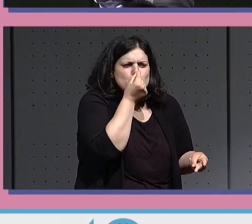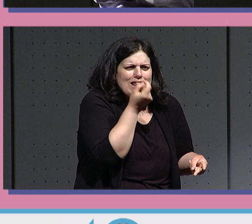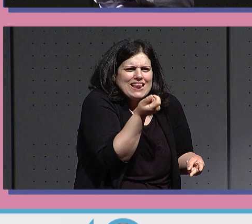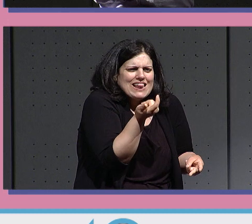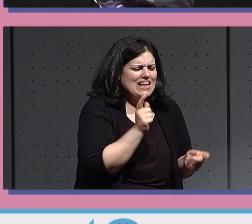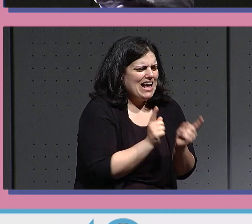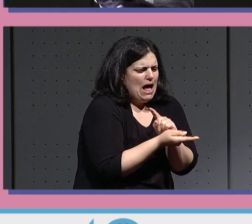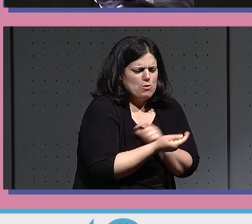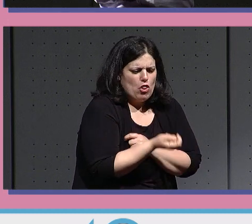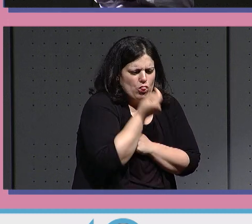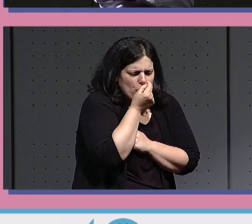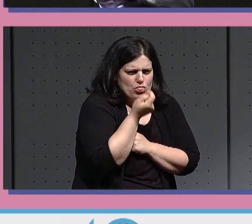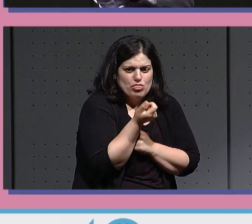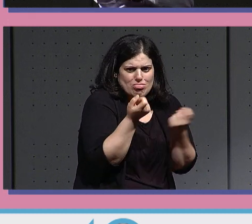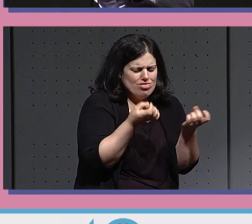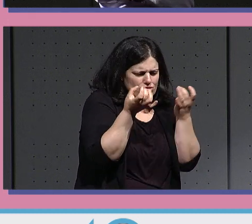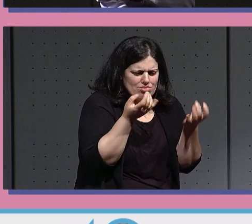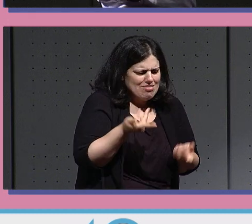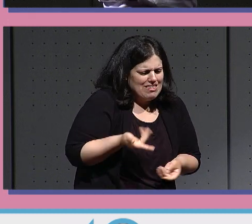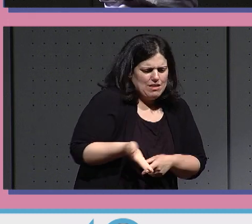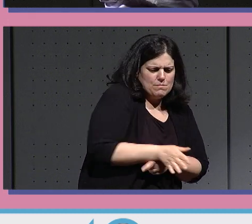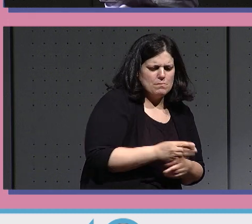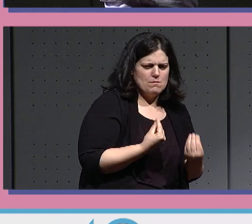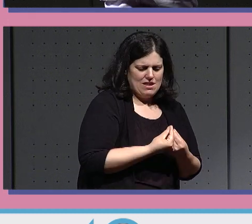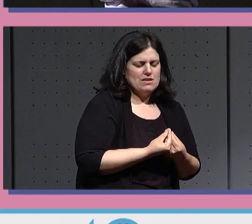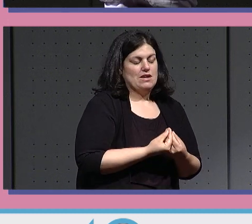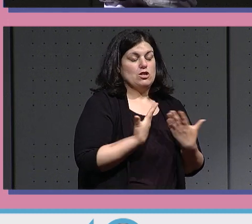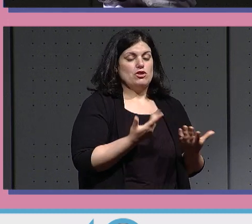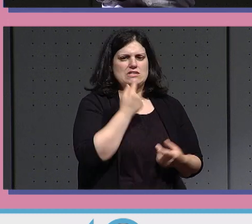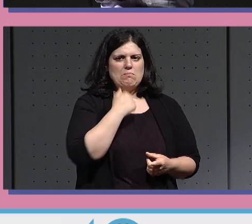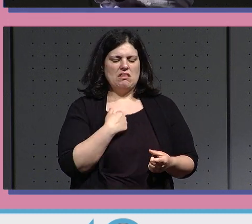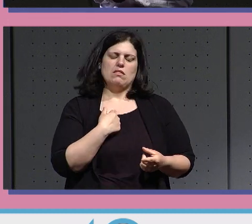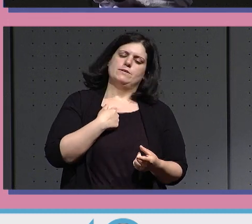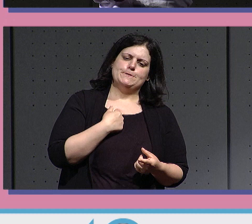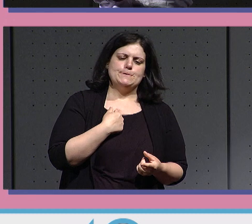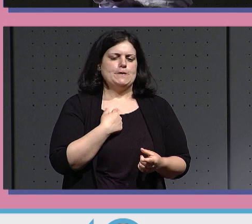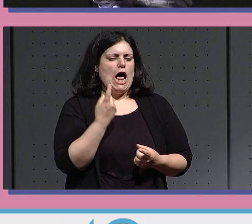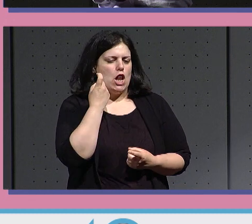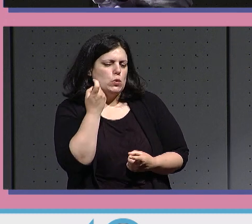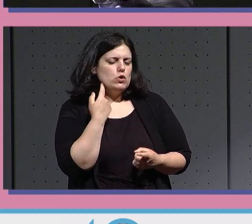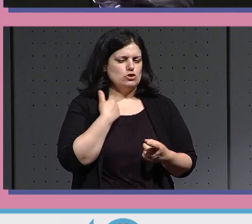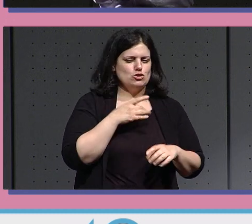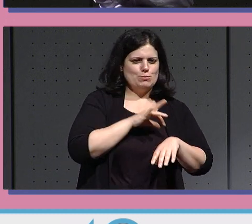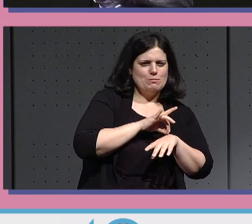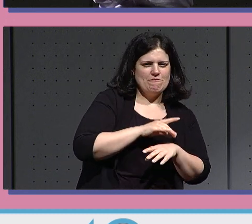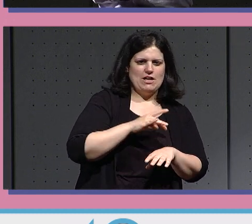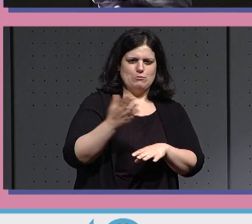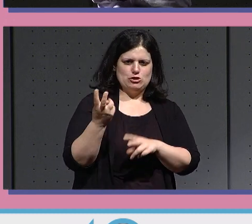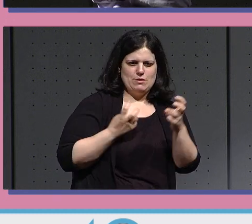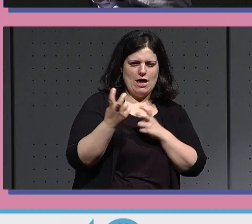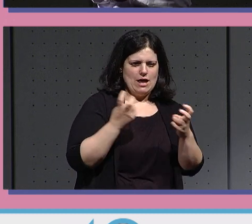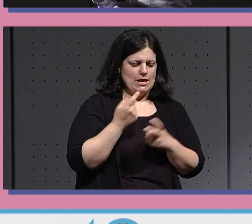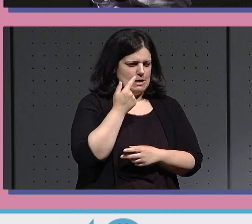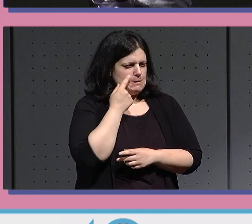por eso cuando alguien, como los médicos que tenemos aquí, le dan un cariño al paciente, o mis alumnos, siempre se lo cuento, no solo es que le estén haciendo